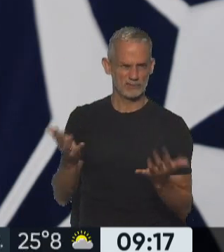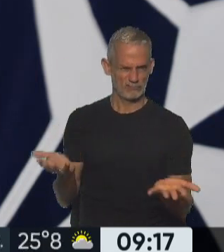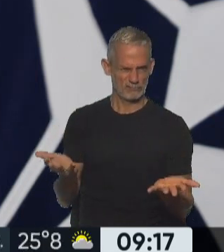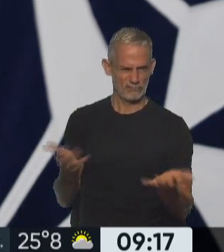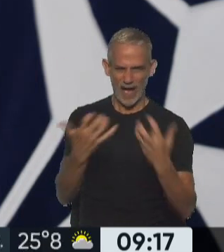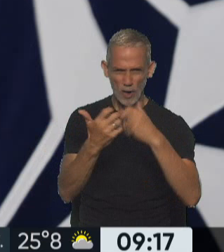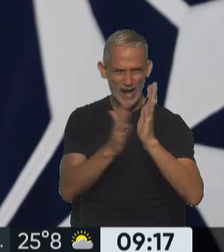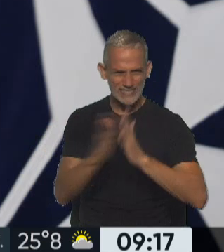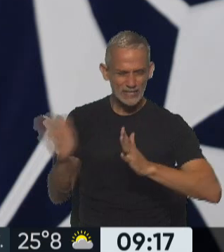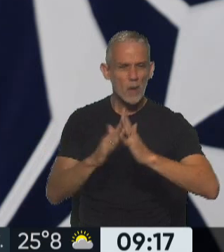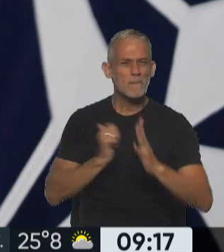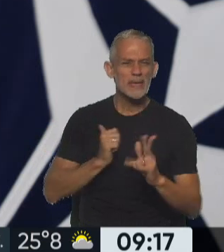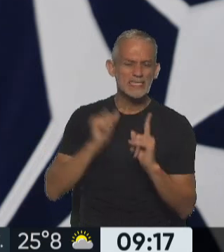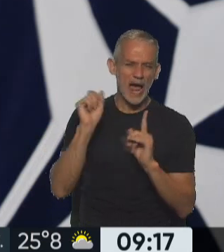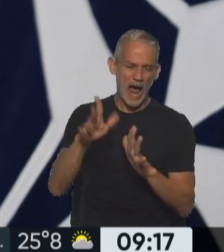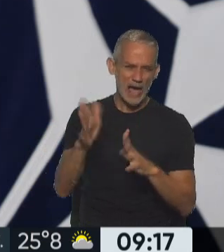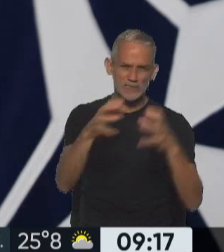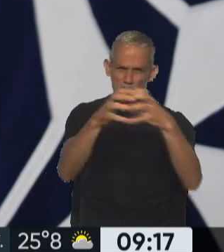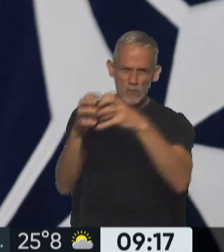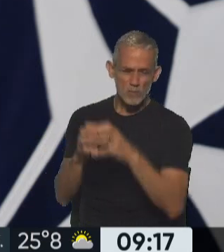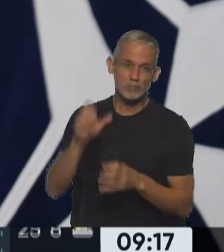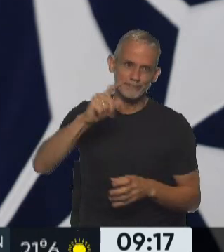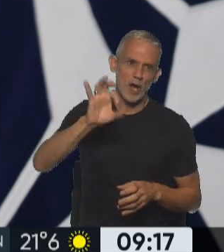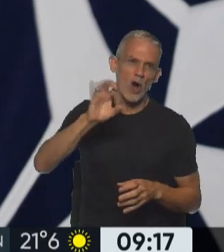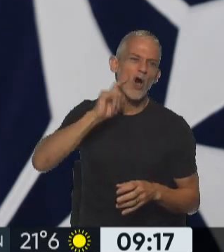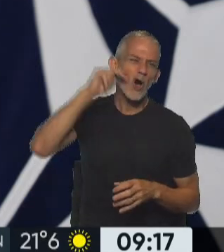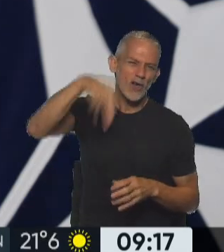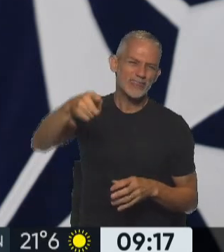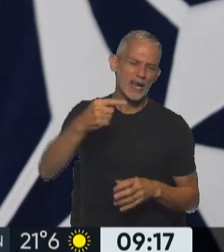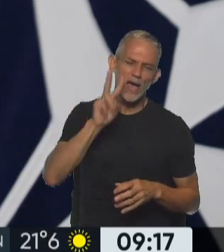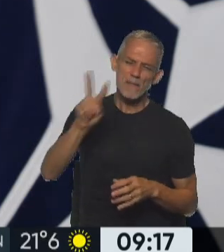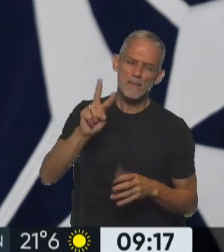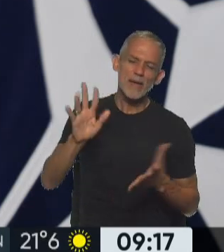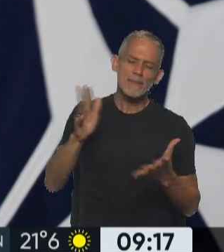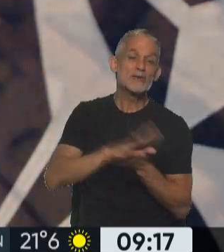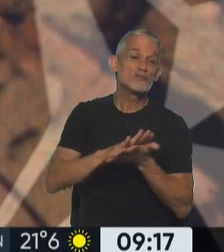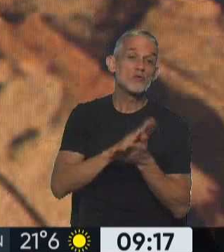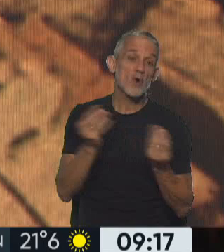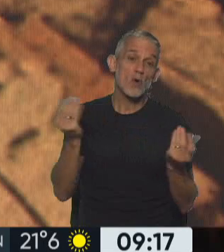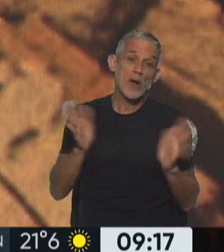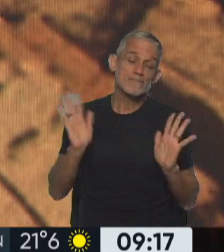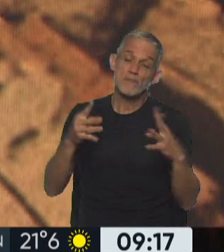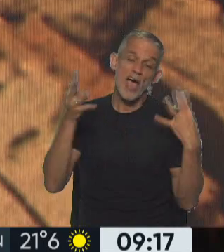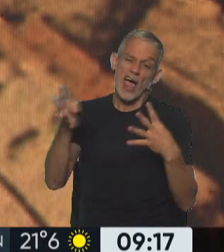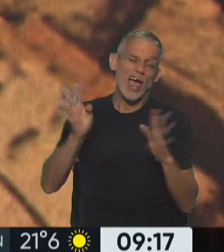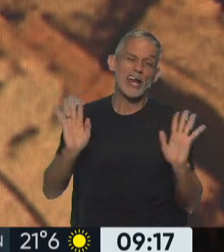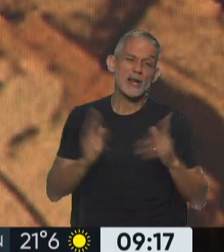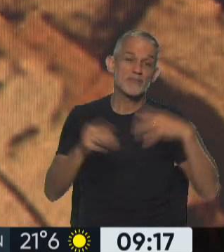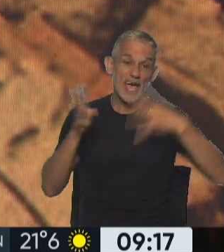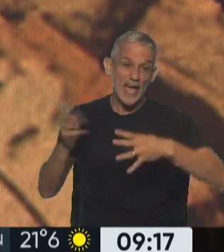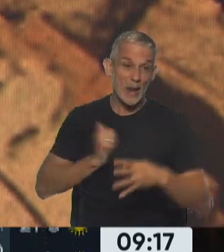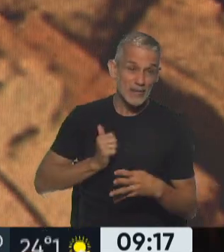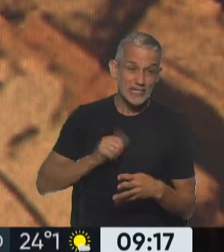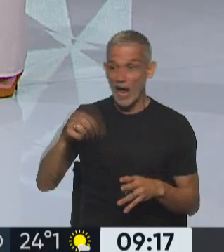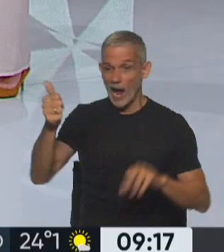Militar de las Potencias Occidentales, que es la OTAN, ve que la única salida al conflicto se va a dar por la vía militar.